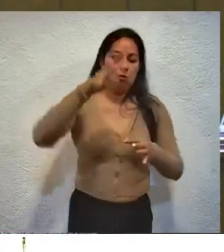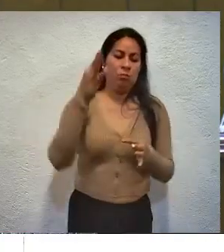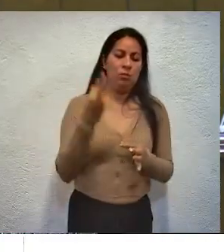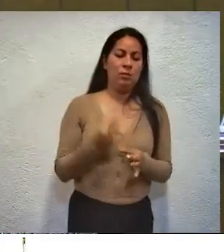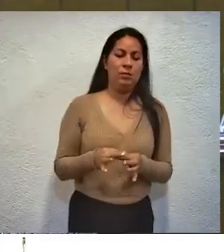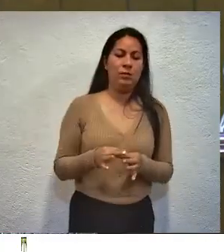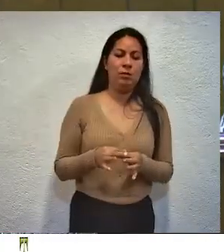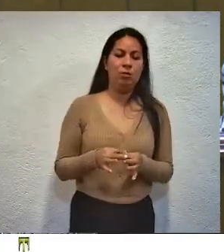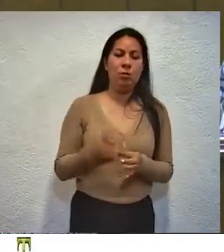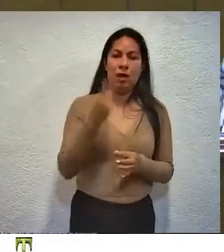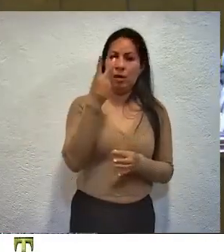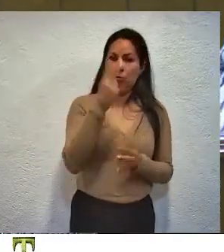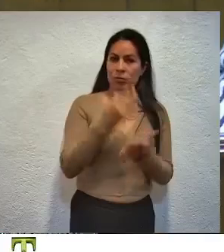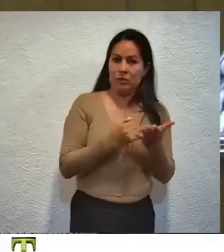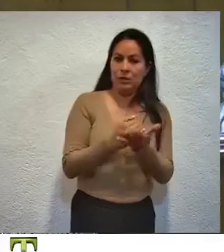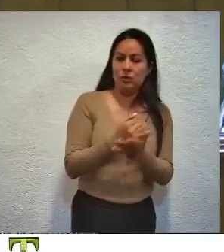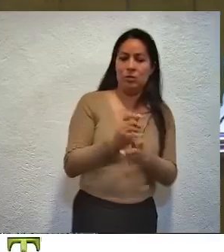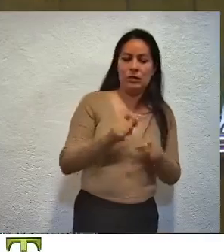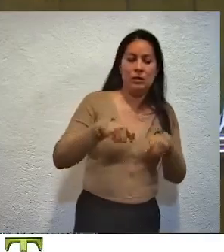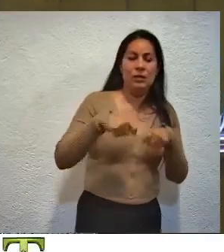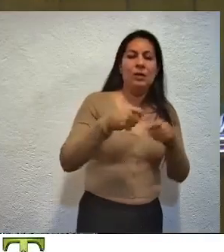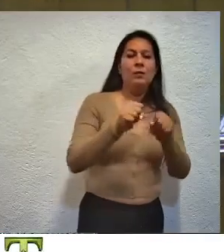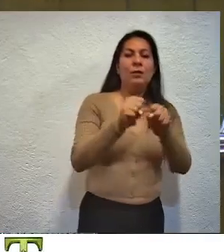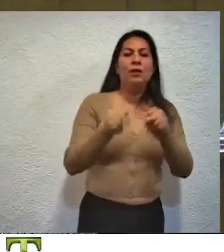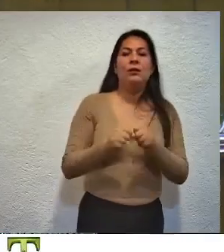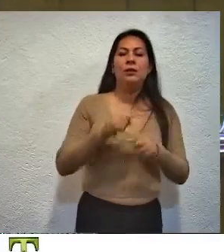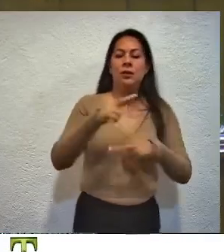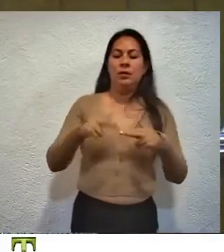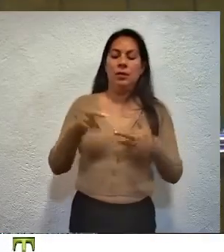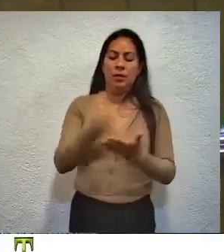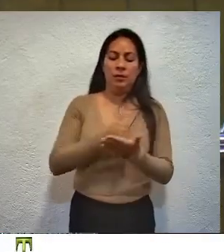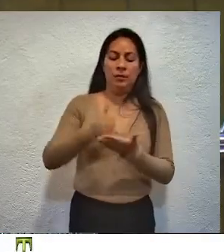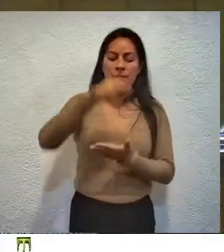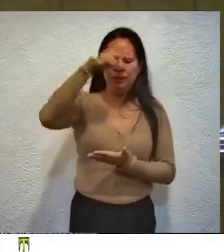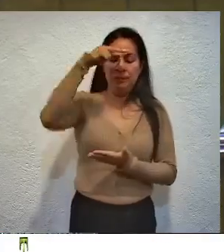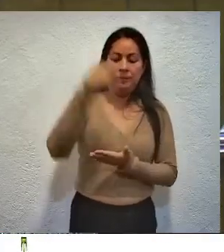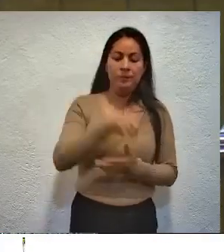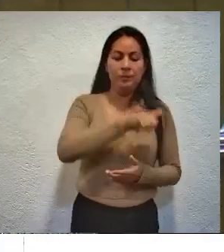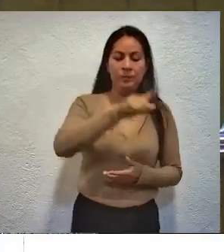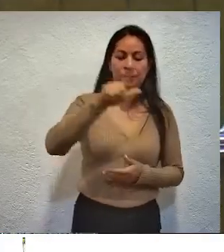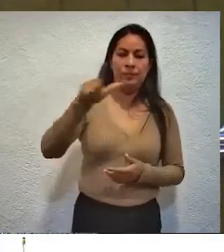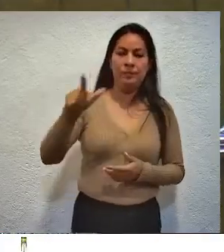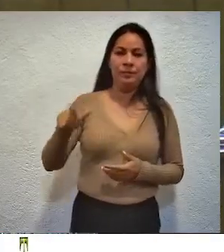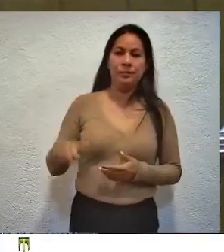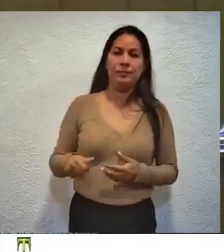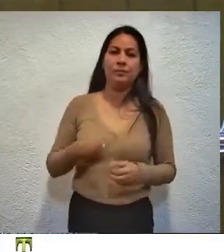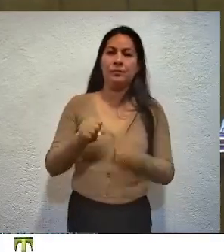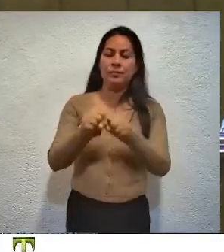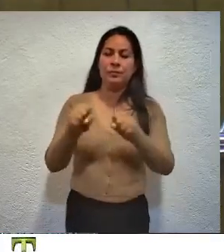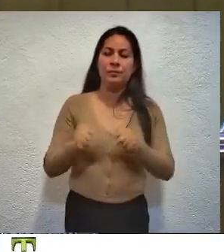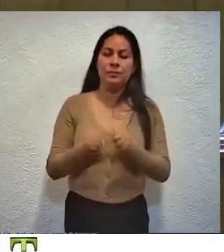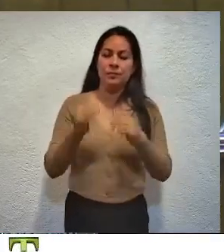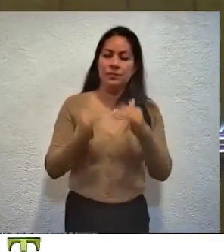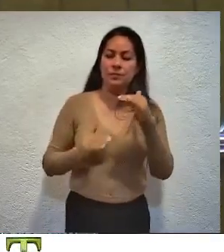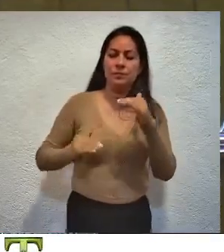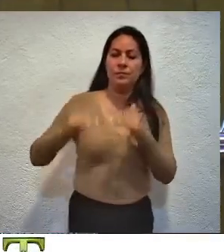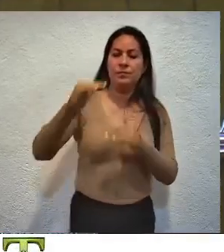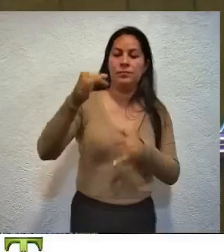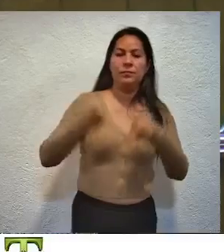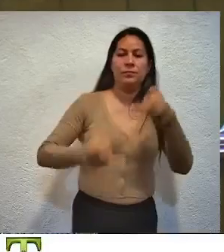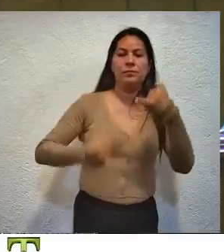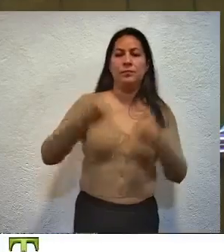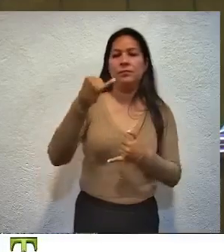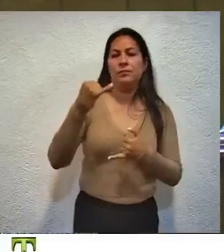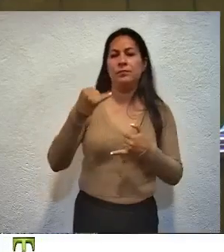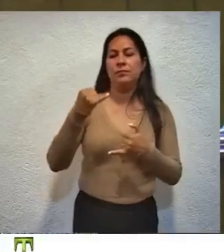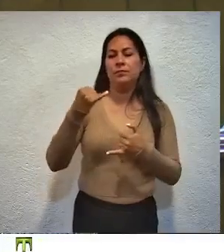a 2 sentencias emitidas por la Sala Regional Ciudad de México y posteriormente por la Sala Superior del Tribunal